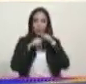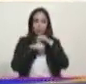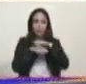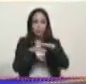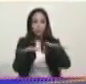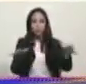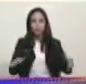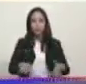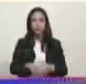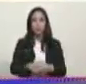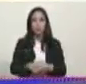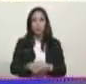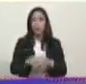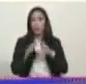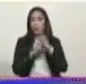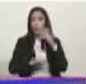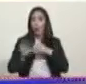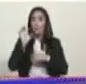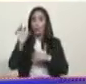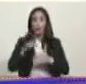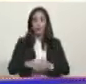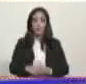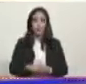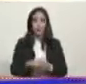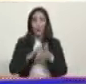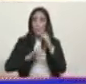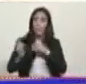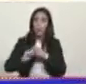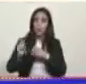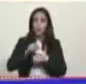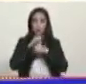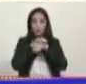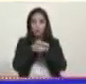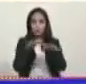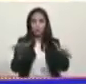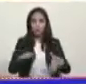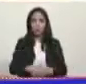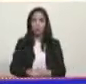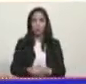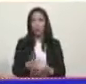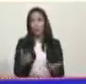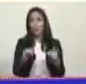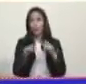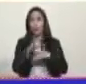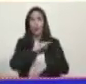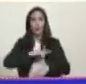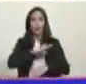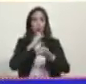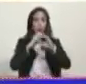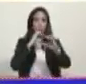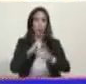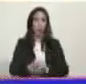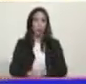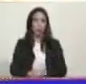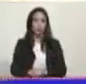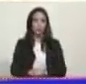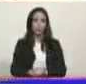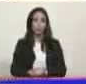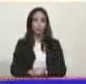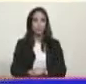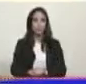instala a nivel nacional todos los meses y se enlaza la Gran Misión Transporte Venezuela con la Gran Misión Cuadrante de